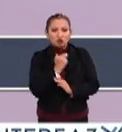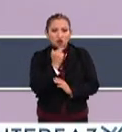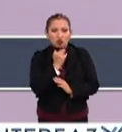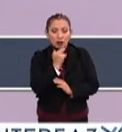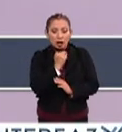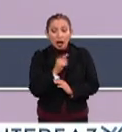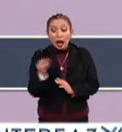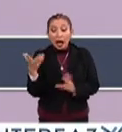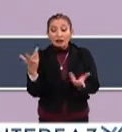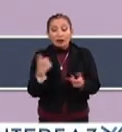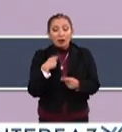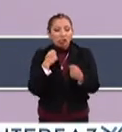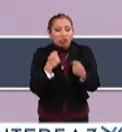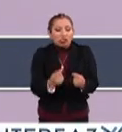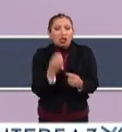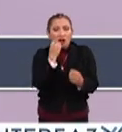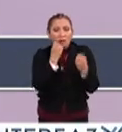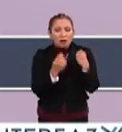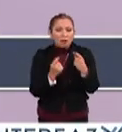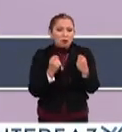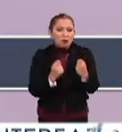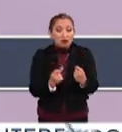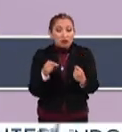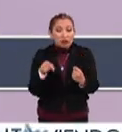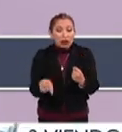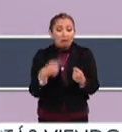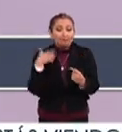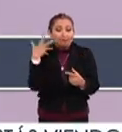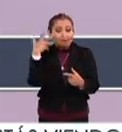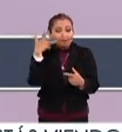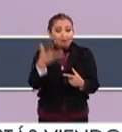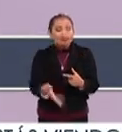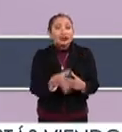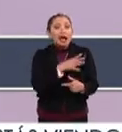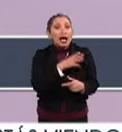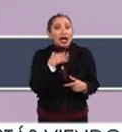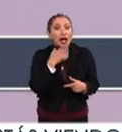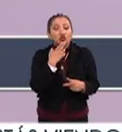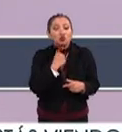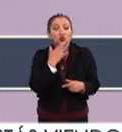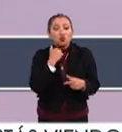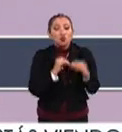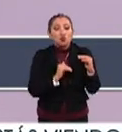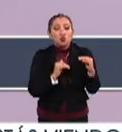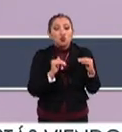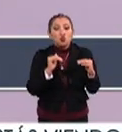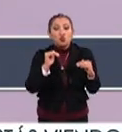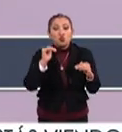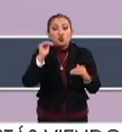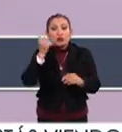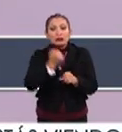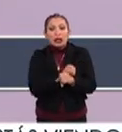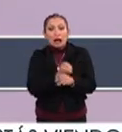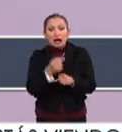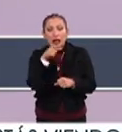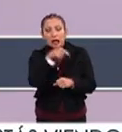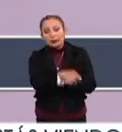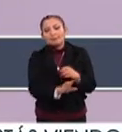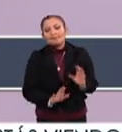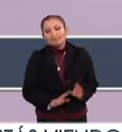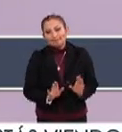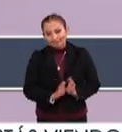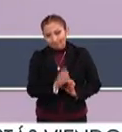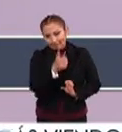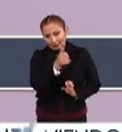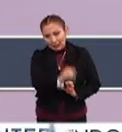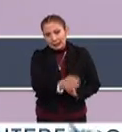hecho de no llevar a cabo una alimentación adecuada, por ende, vamos a tener elevación de niveles de glucosa en sangre, que es la principal